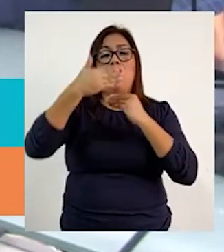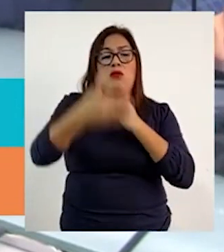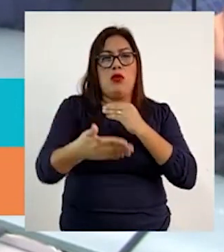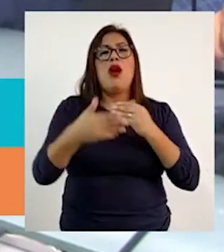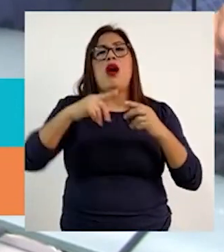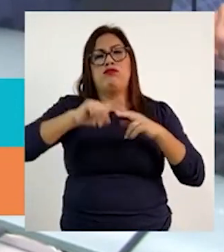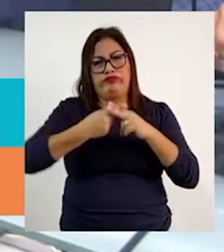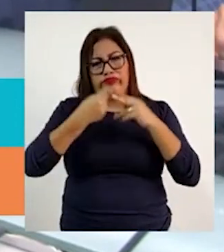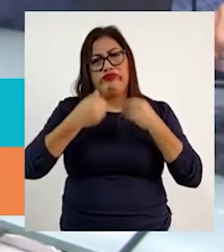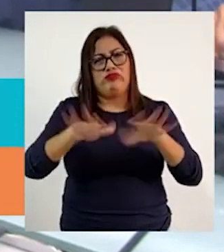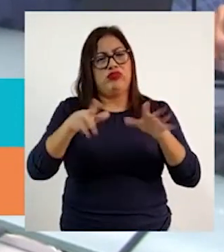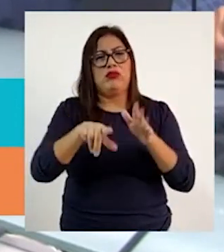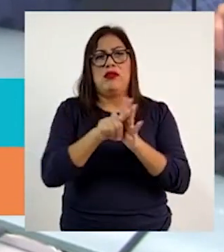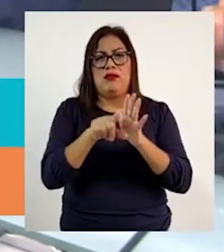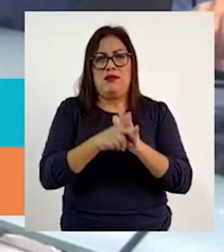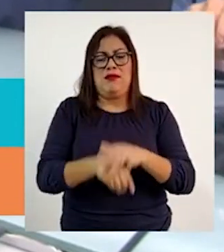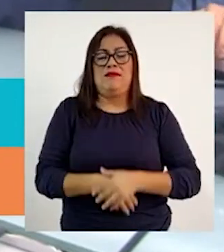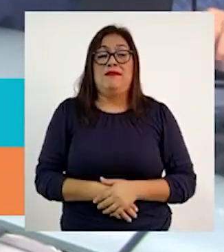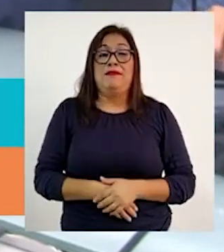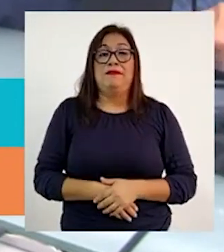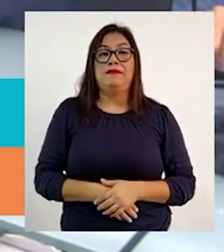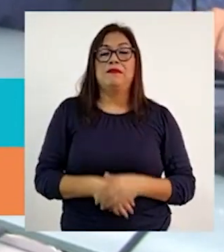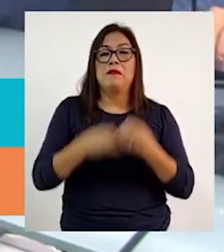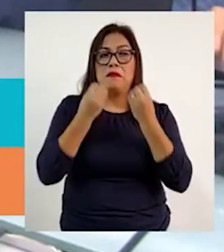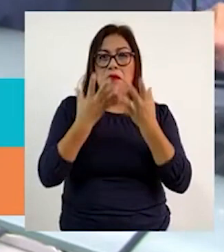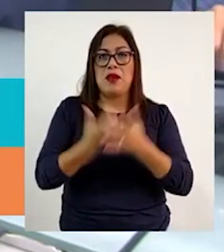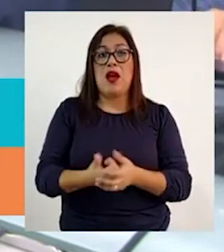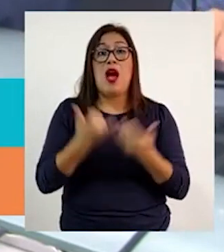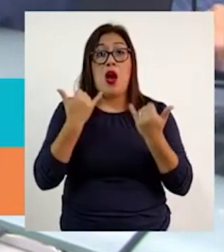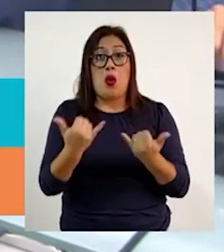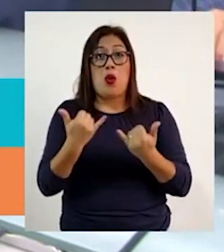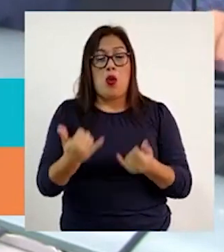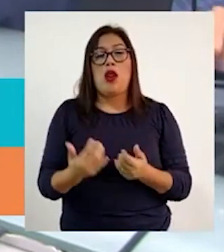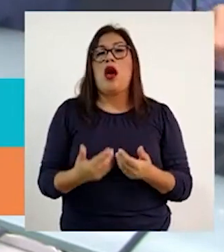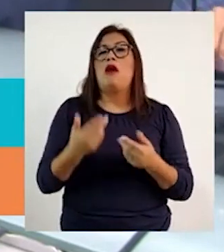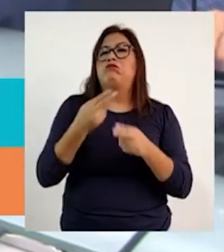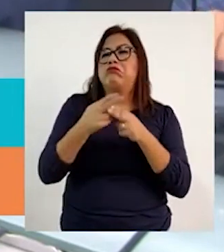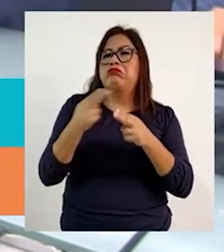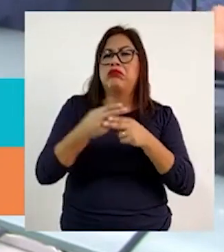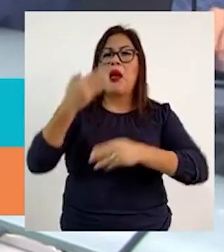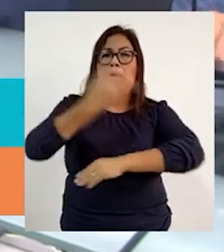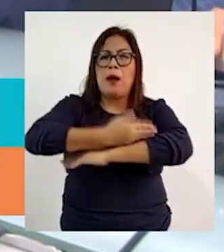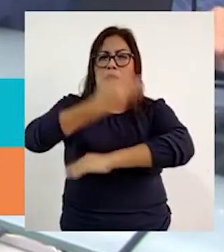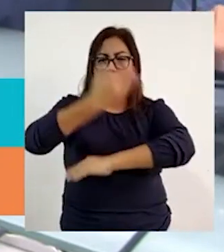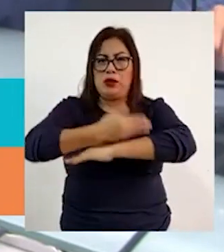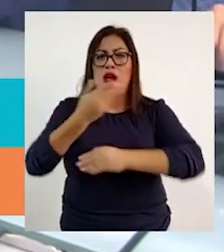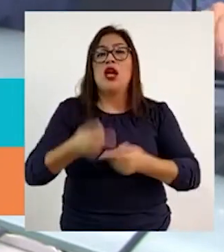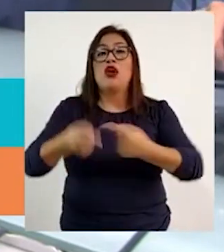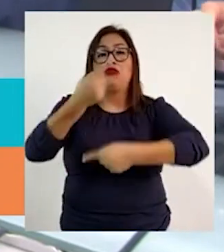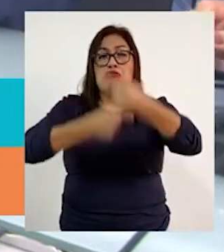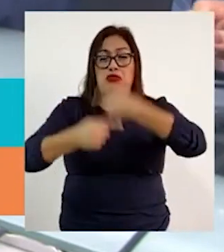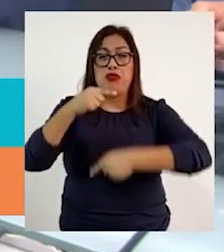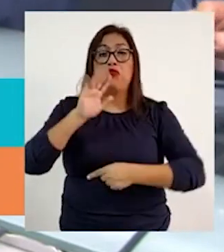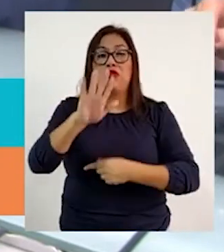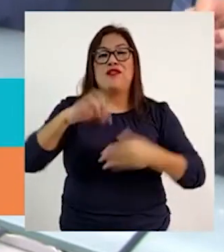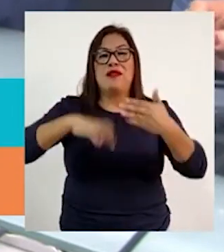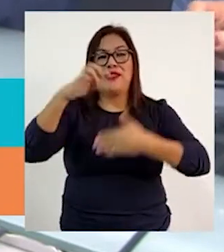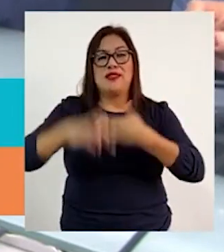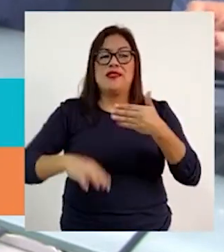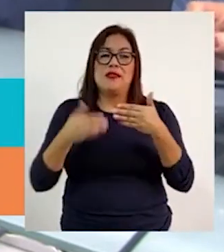Así es, Enrique. Y en ese sentido vamos a ir a un pequeño corte, una pequeña pausa, y regresamos en su